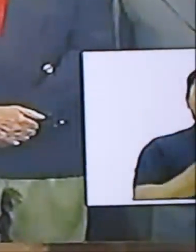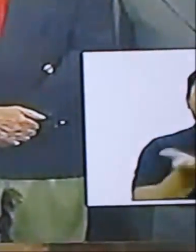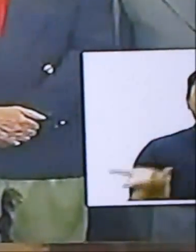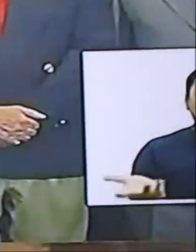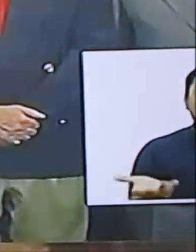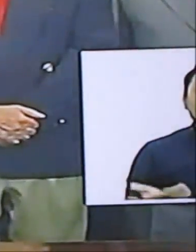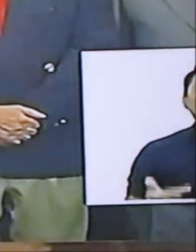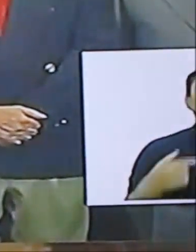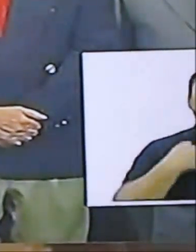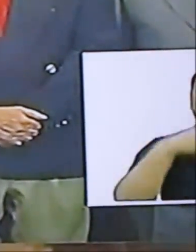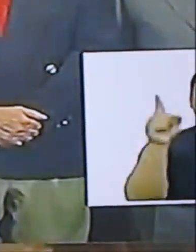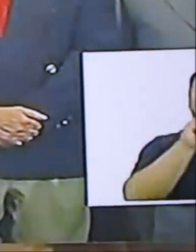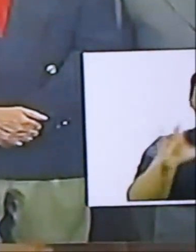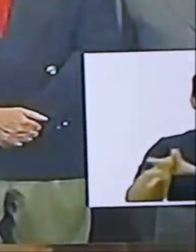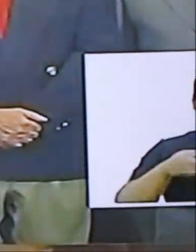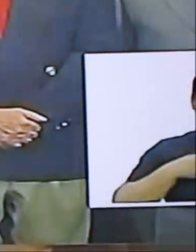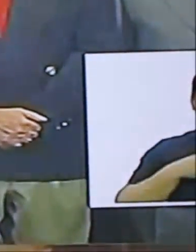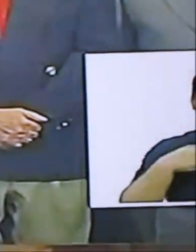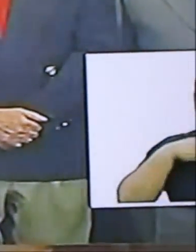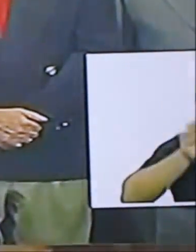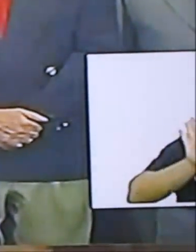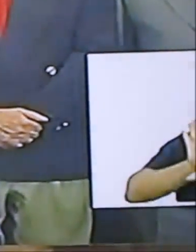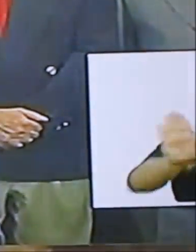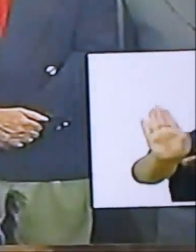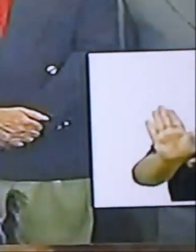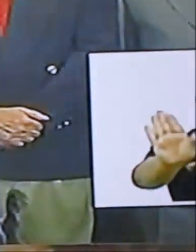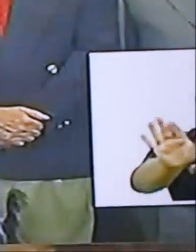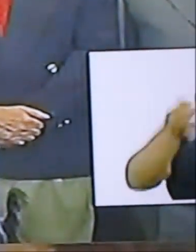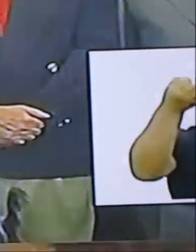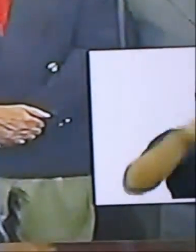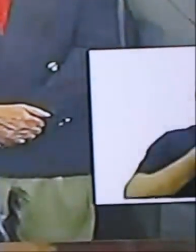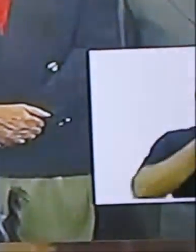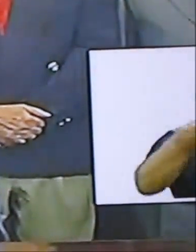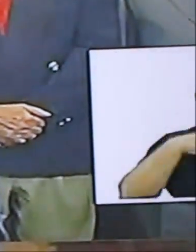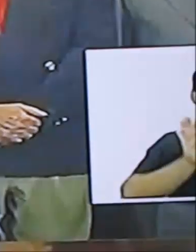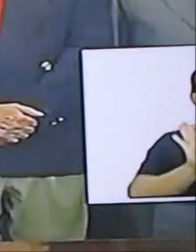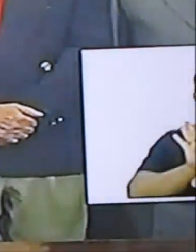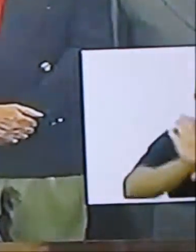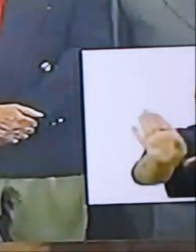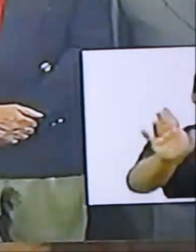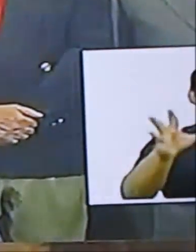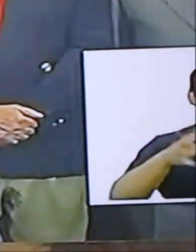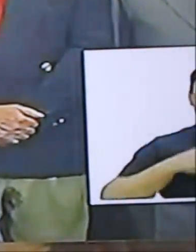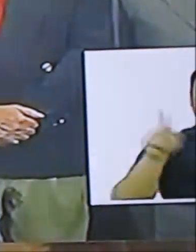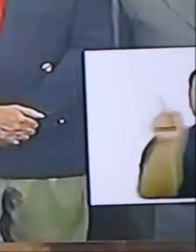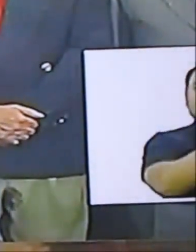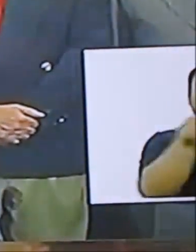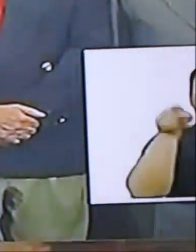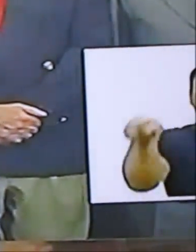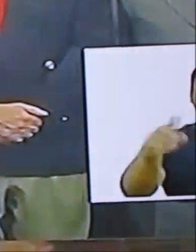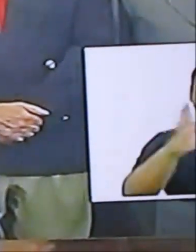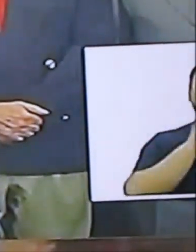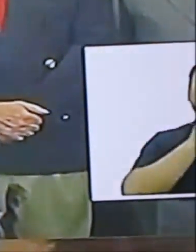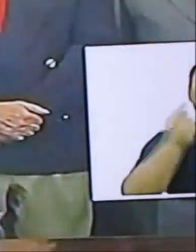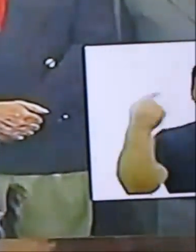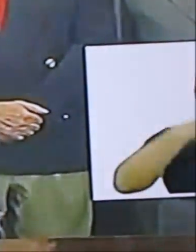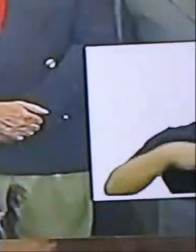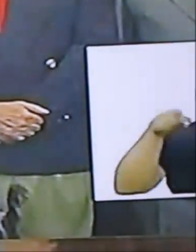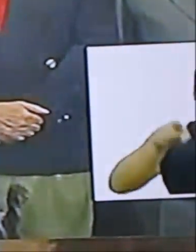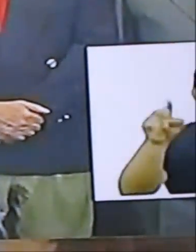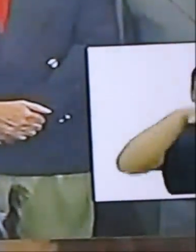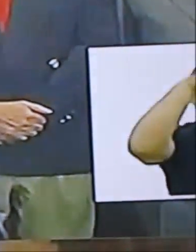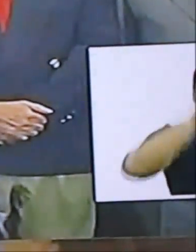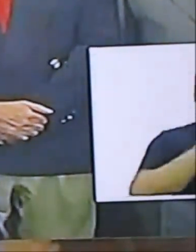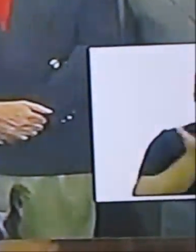Rechazo categóricamente estas afirmaciones nunca comprobadas y